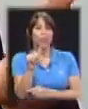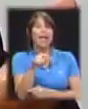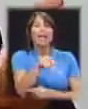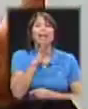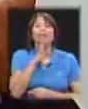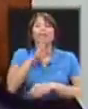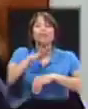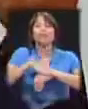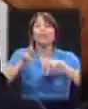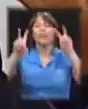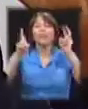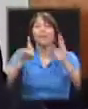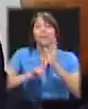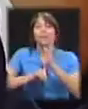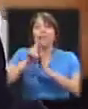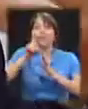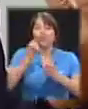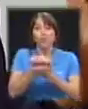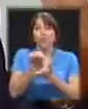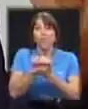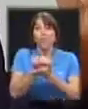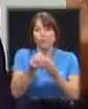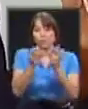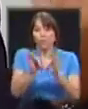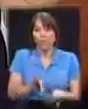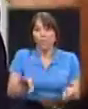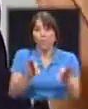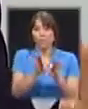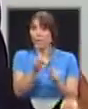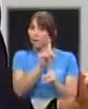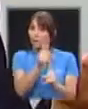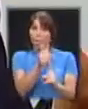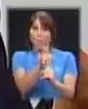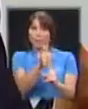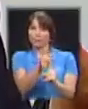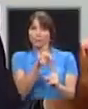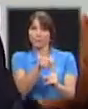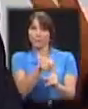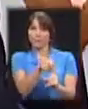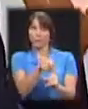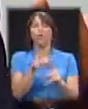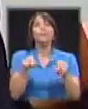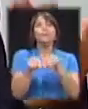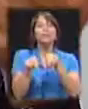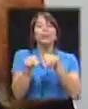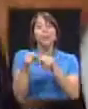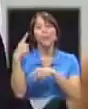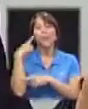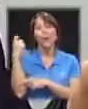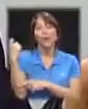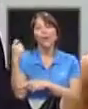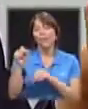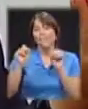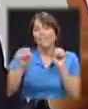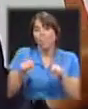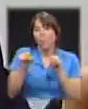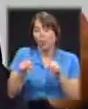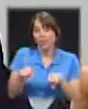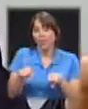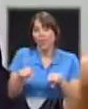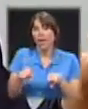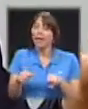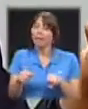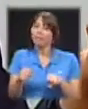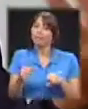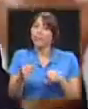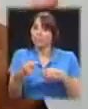el desarrollo económico era importante, no per se, sino porque podía traer mejores condiciones para